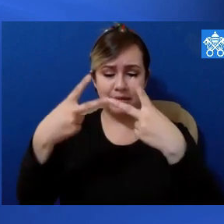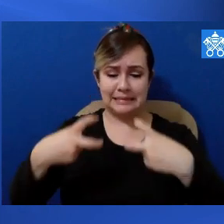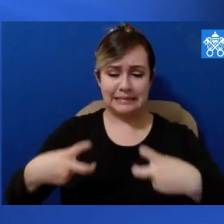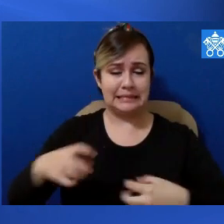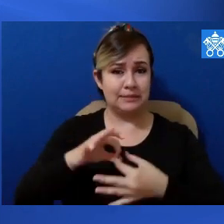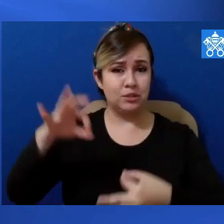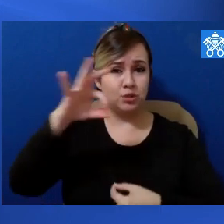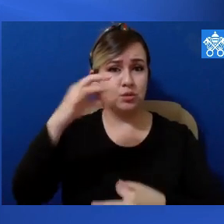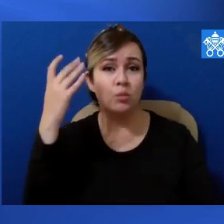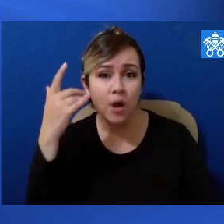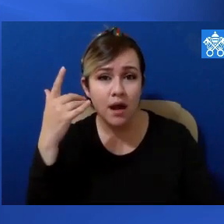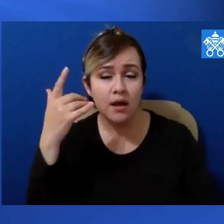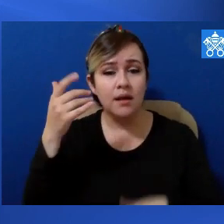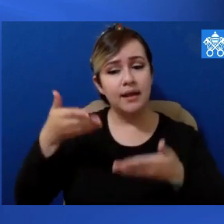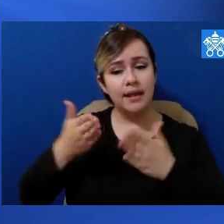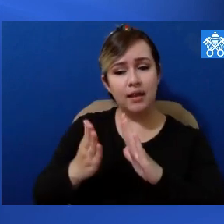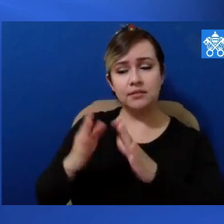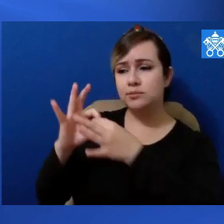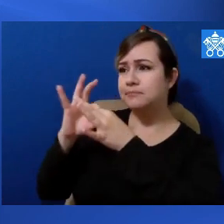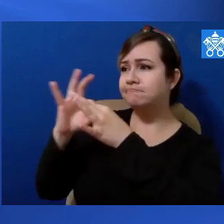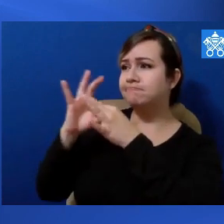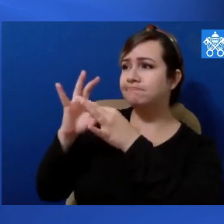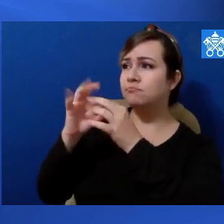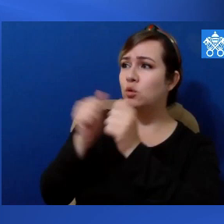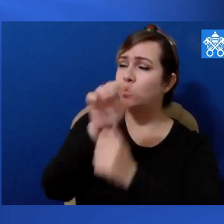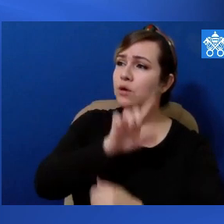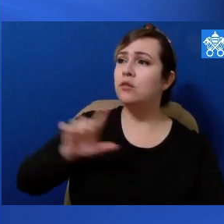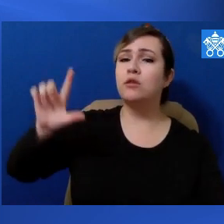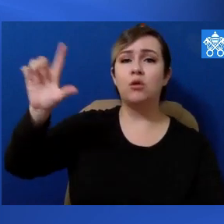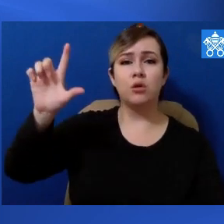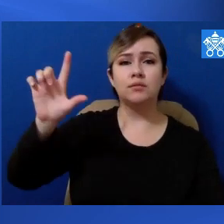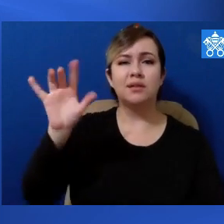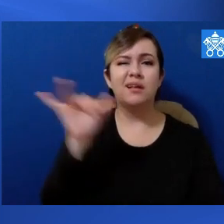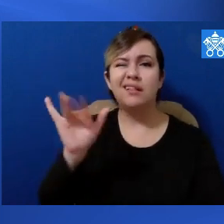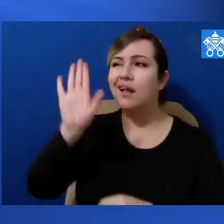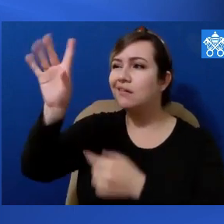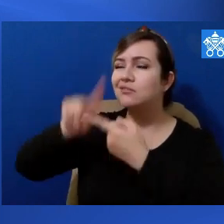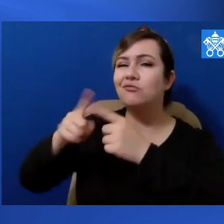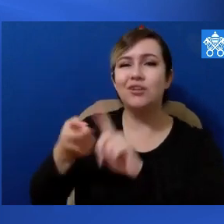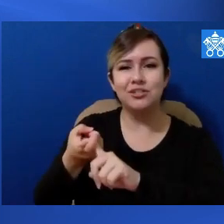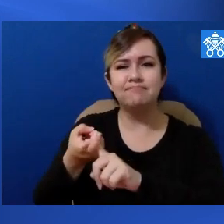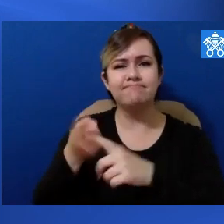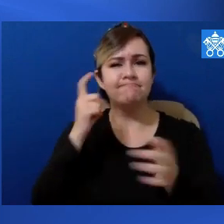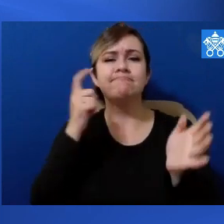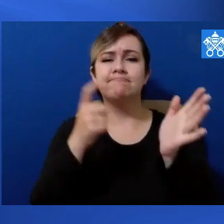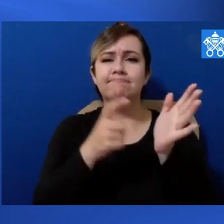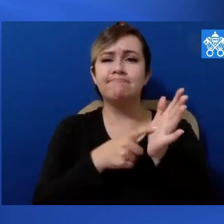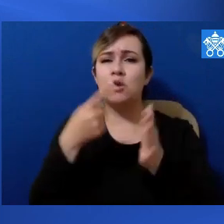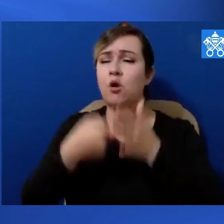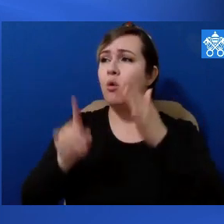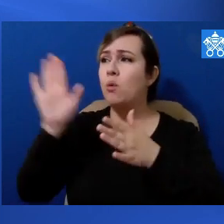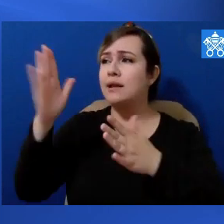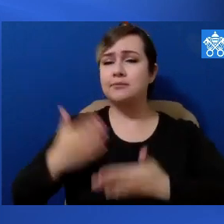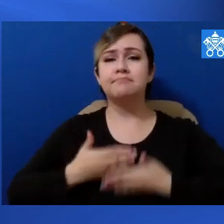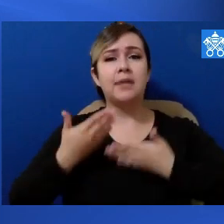espiritual porque nos permite entrar en intimidad con el Señor, ser sus amigos y así poder reconocer lo que a Él